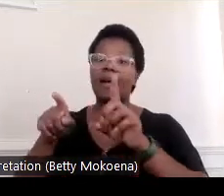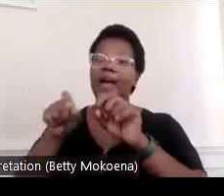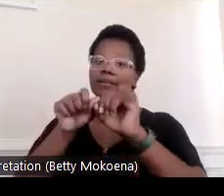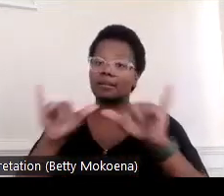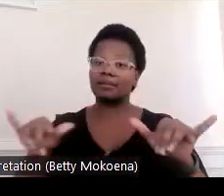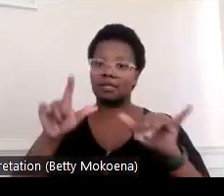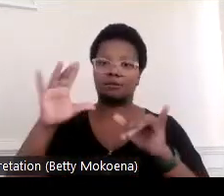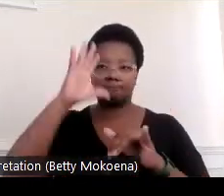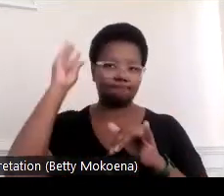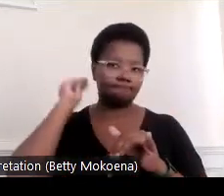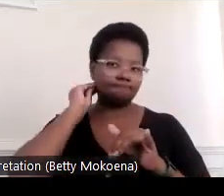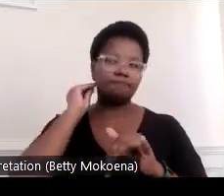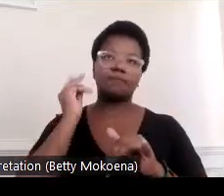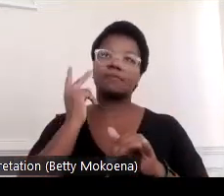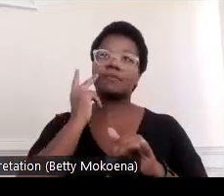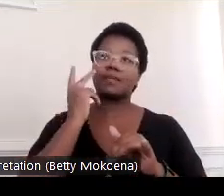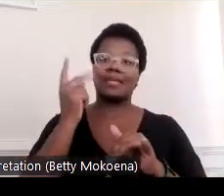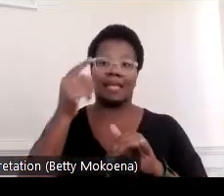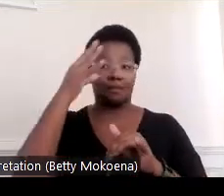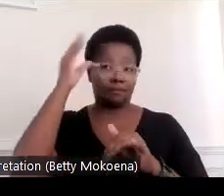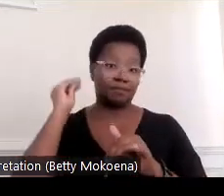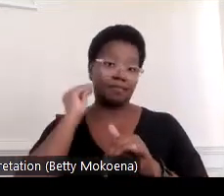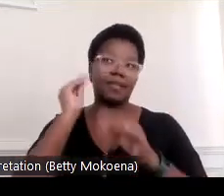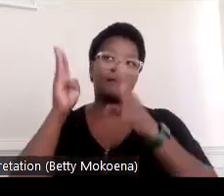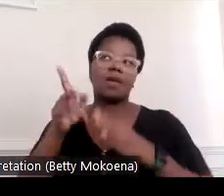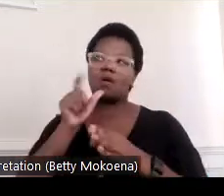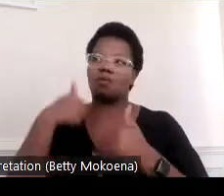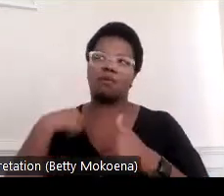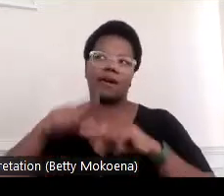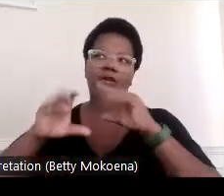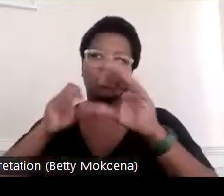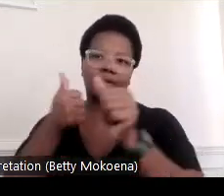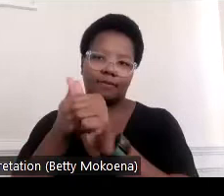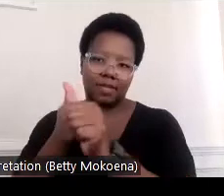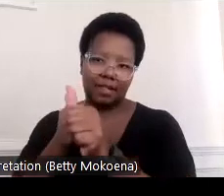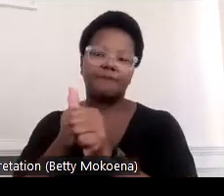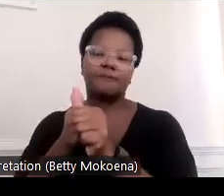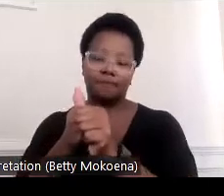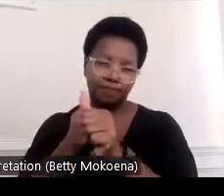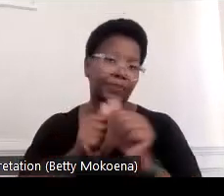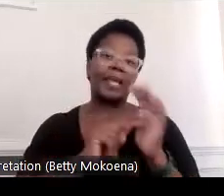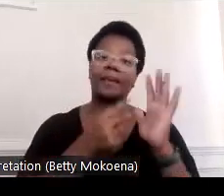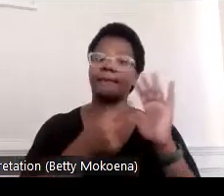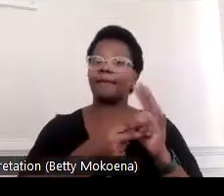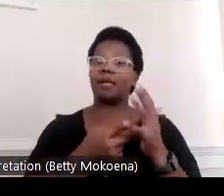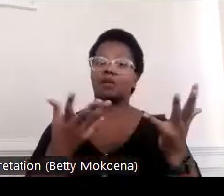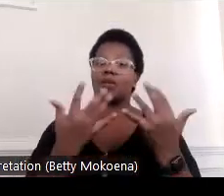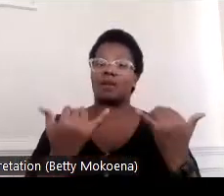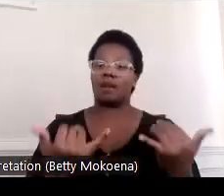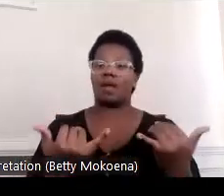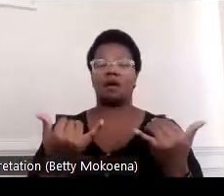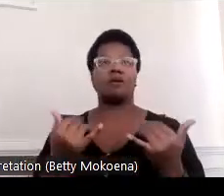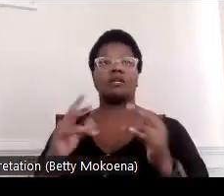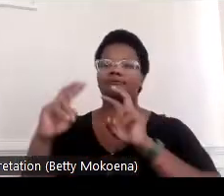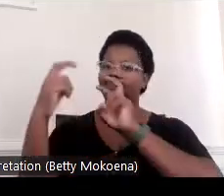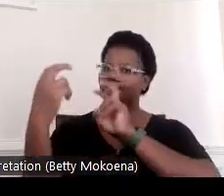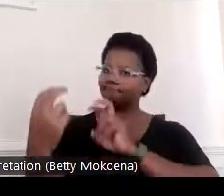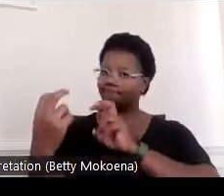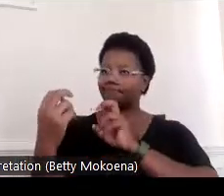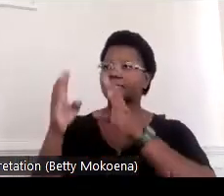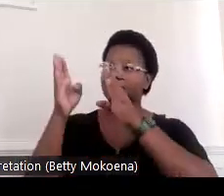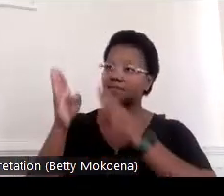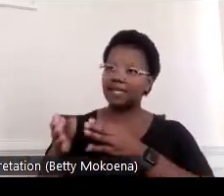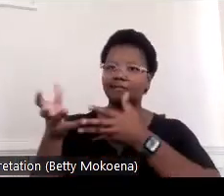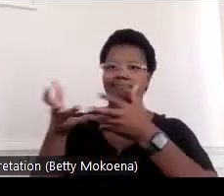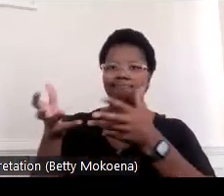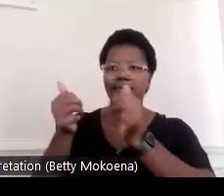en consideración a las necesidades de alguien que tal vez no tenga los medios de comunicación normal o tradicionales